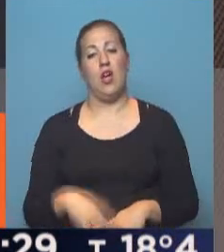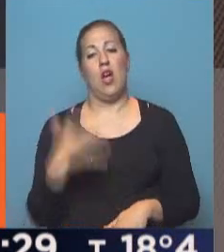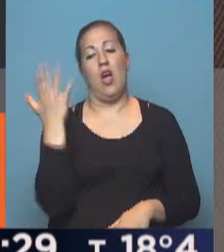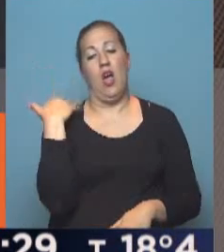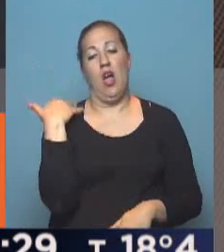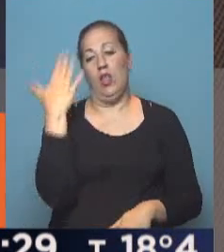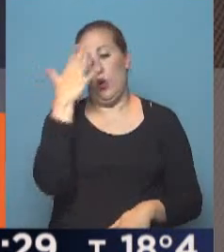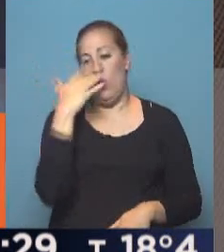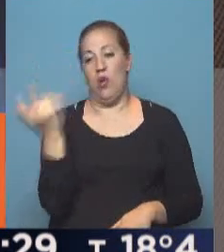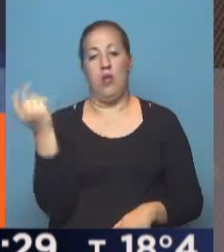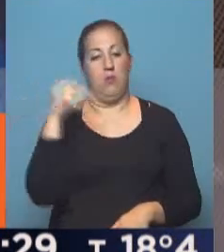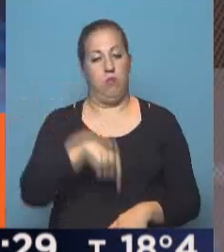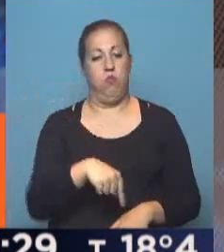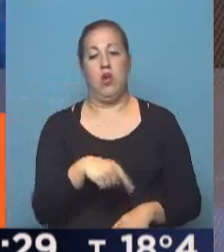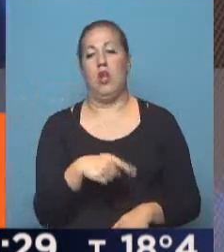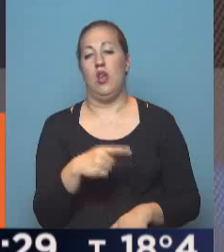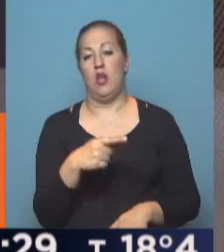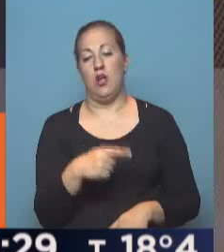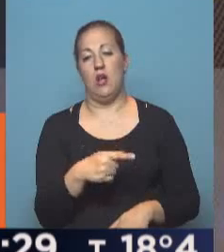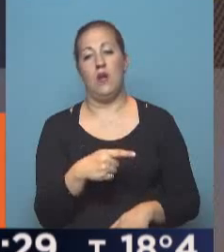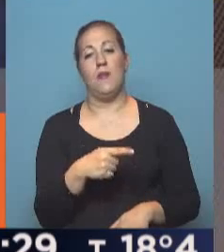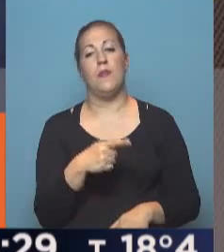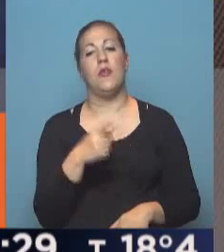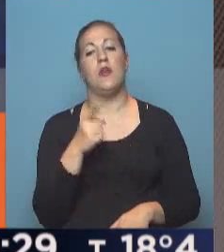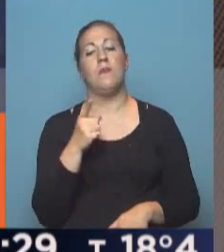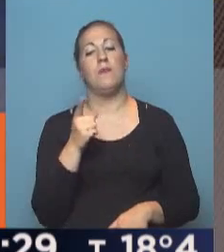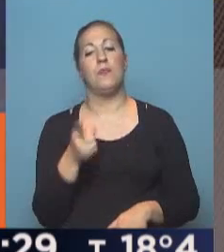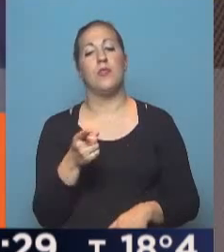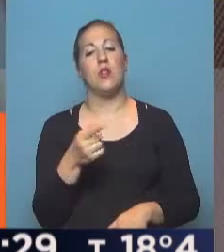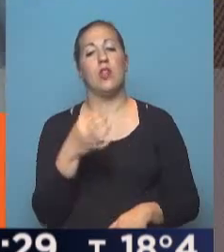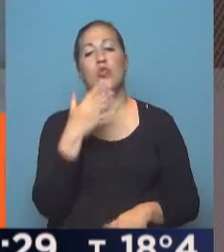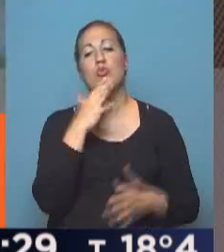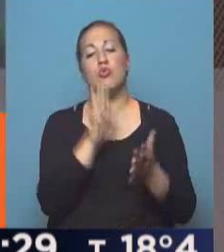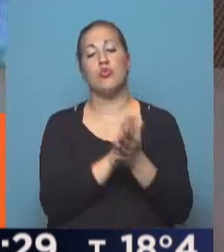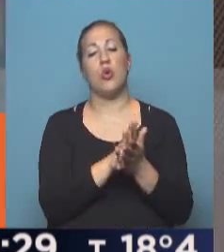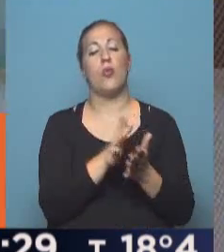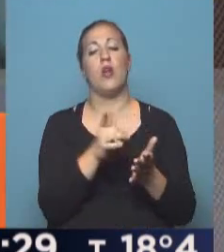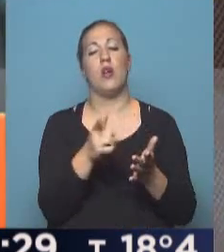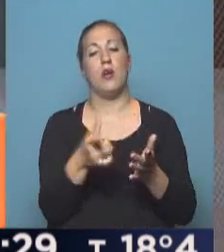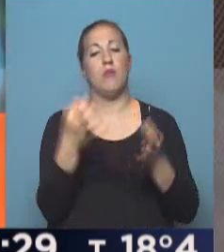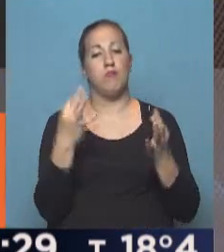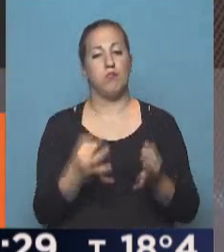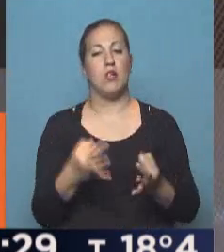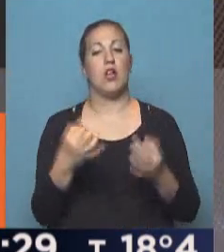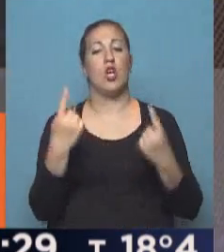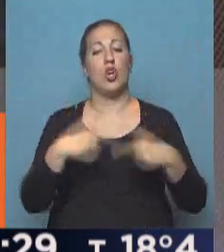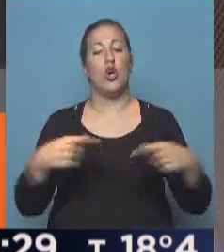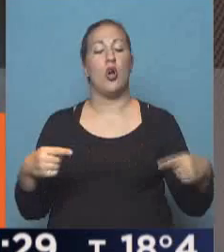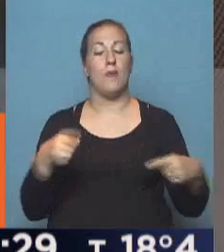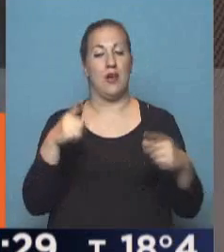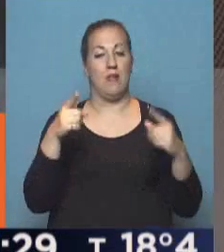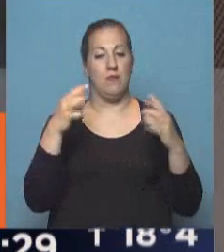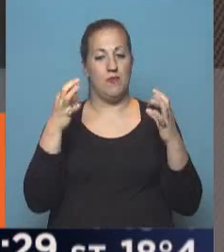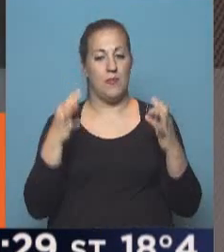ha estado o algún representante de la procuraduría tiene que ver con los bienes de extinción de dominio a aquellos bienes que hice